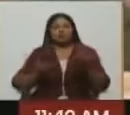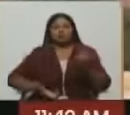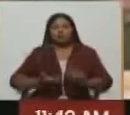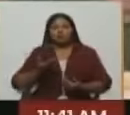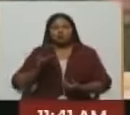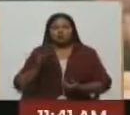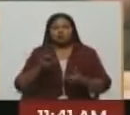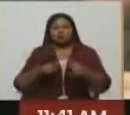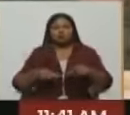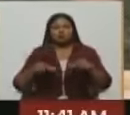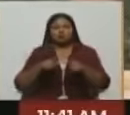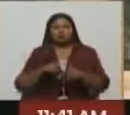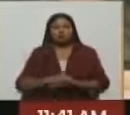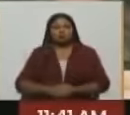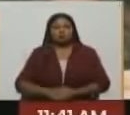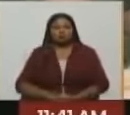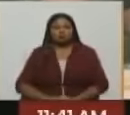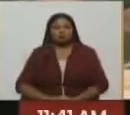importante y,